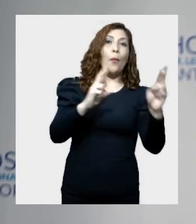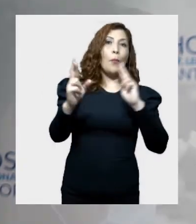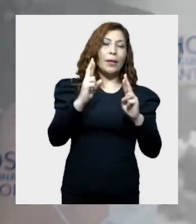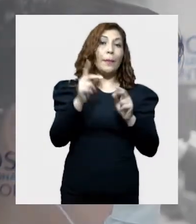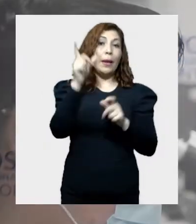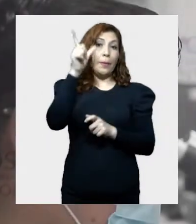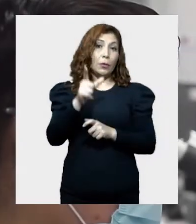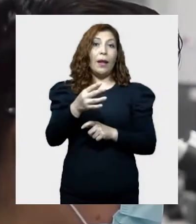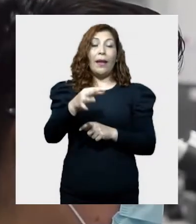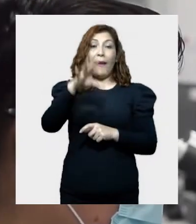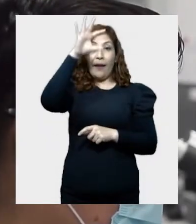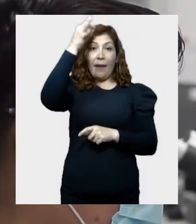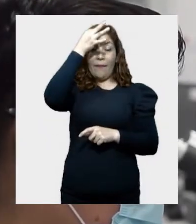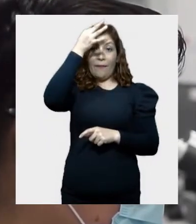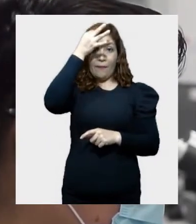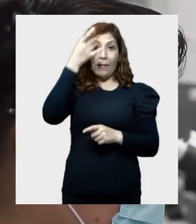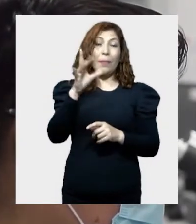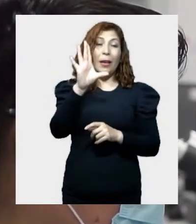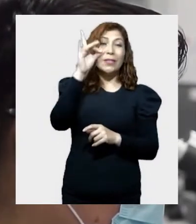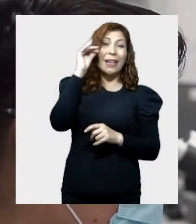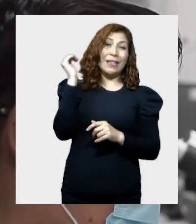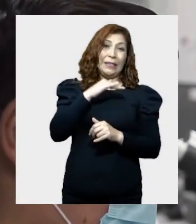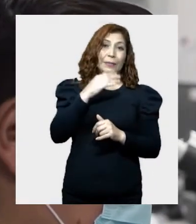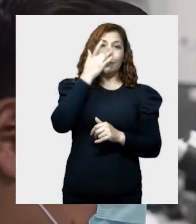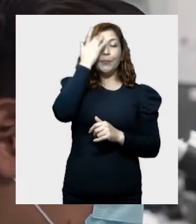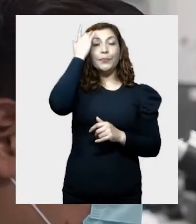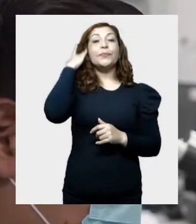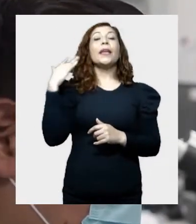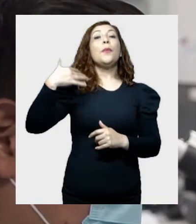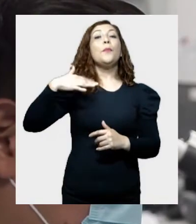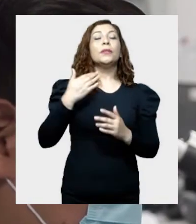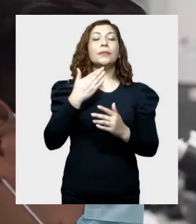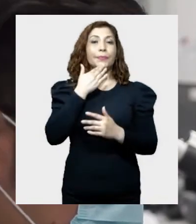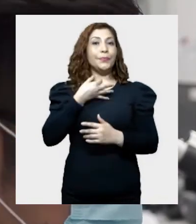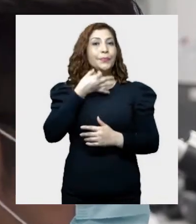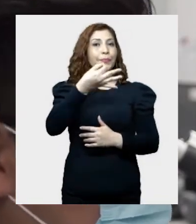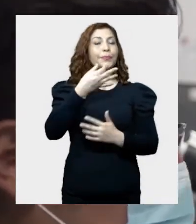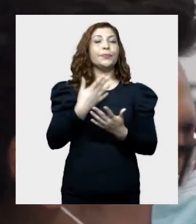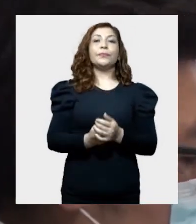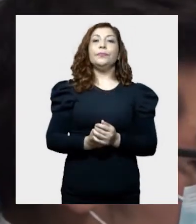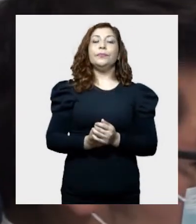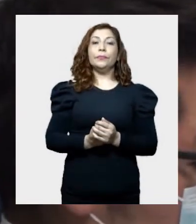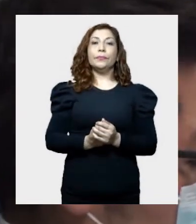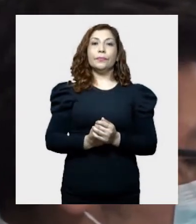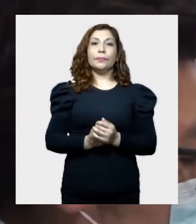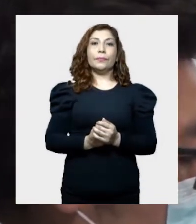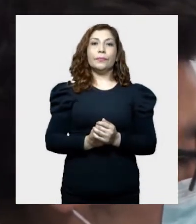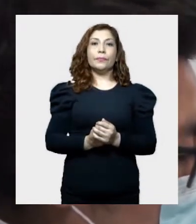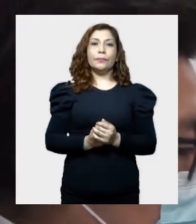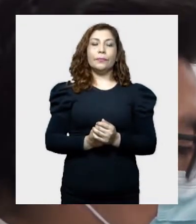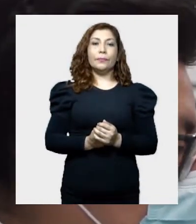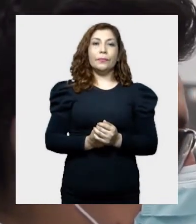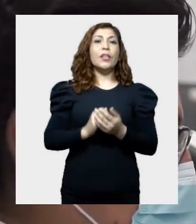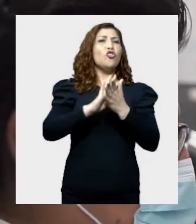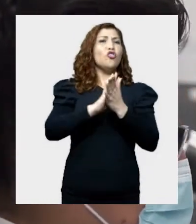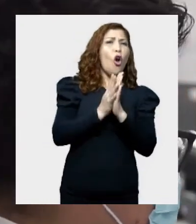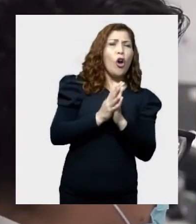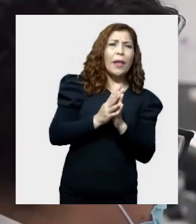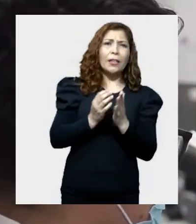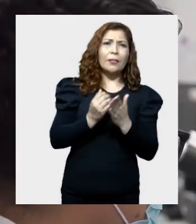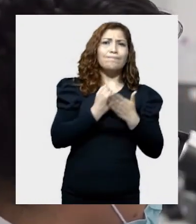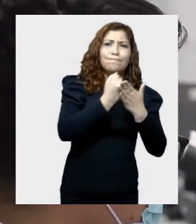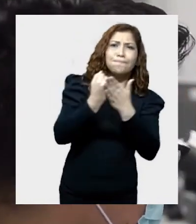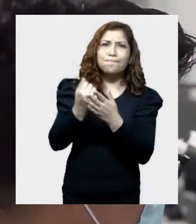oportunidad diagnóstica de esta enfermedad. Es importante destacar que aún cubriendo la creciente demanda de estas